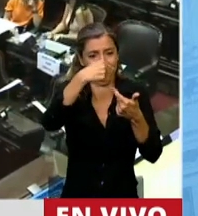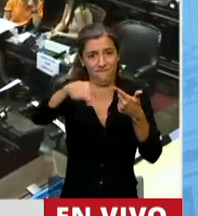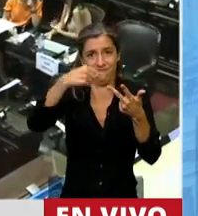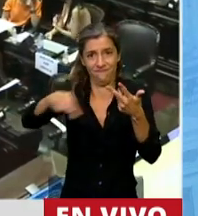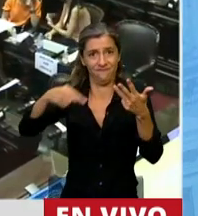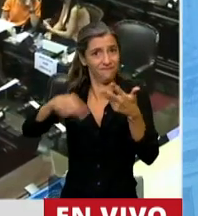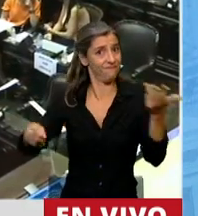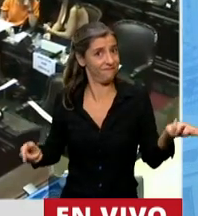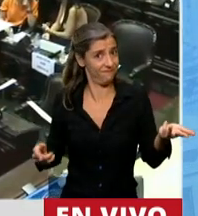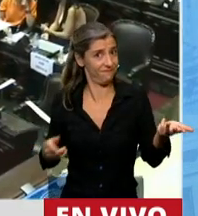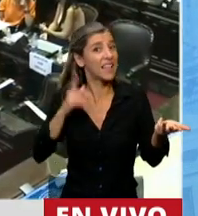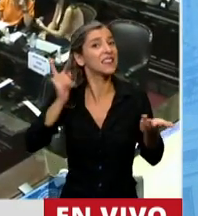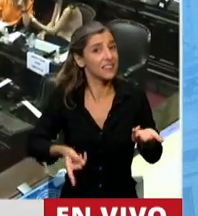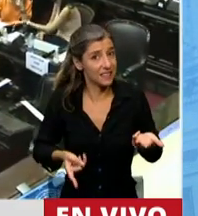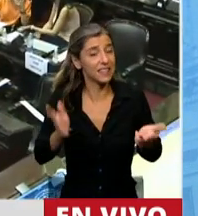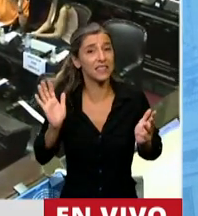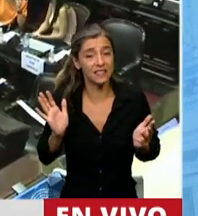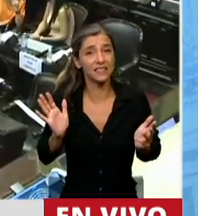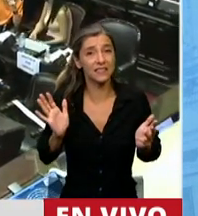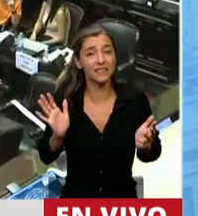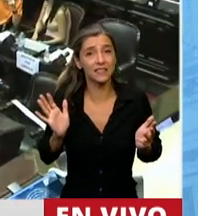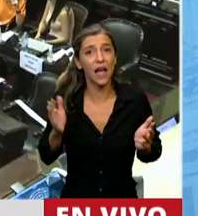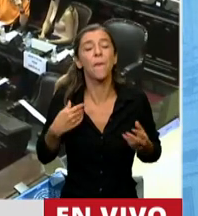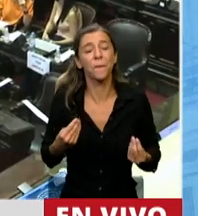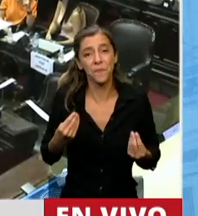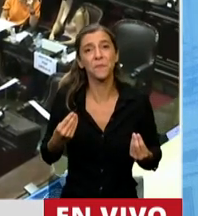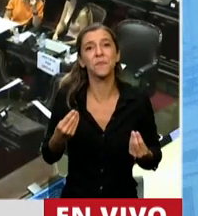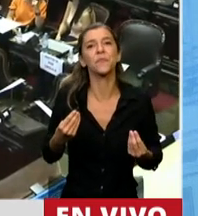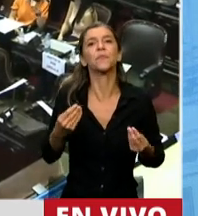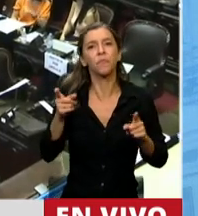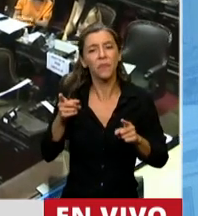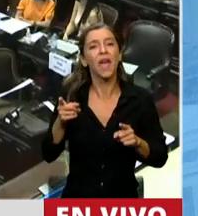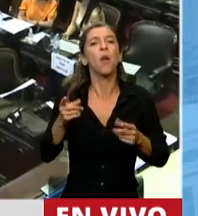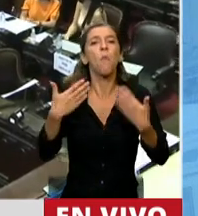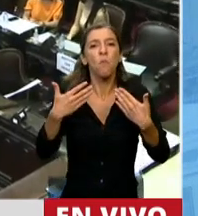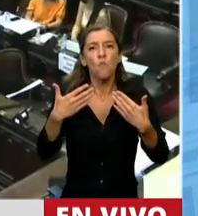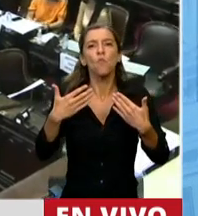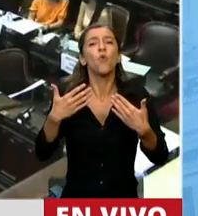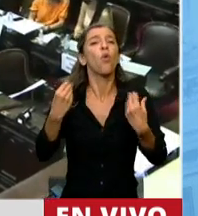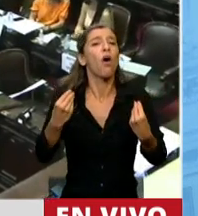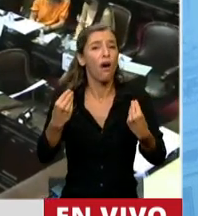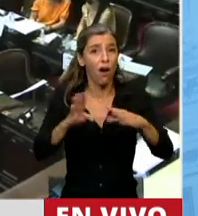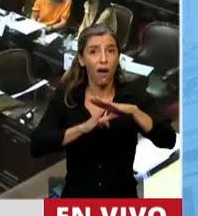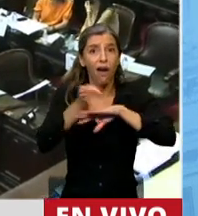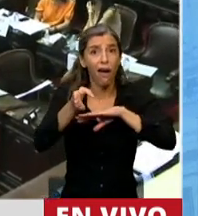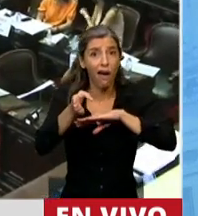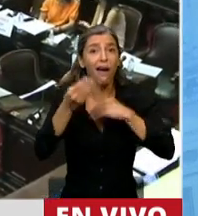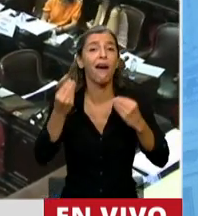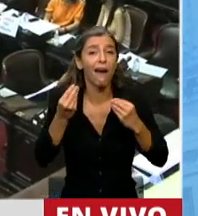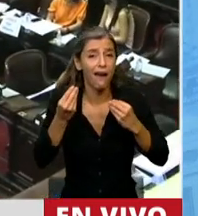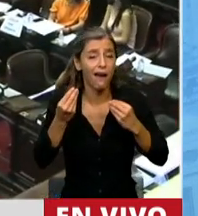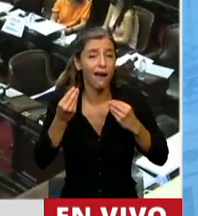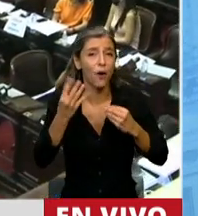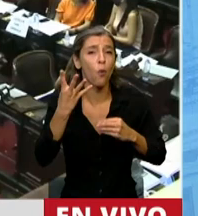chiste de mal gusto, le llegó el acceso a su provincia después de 4 meses muerto. Todas